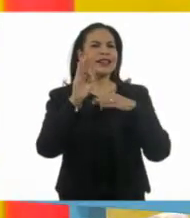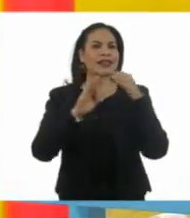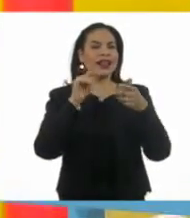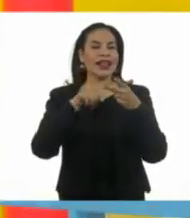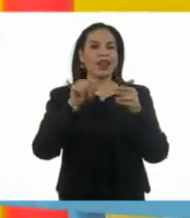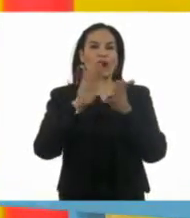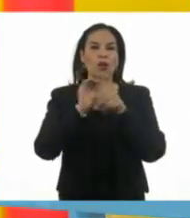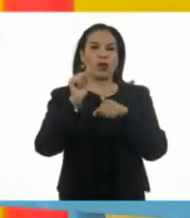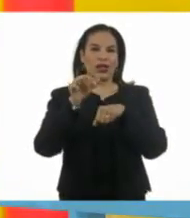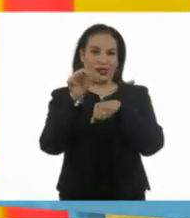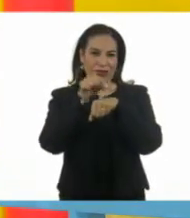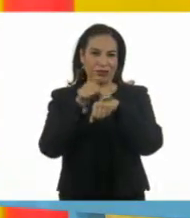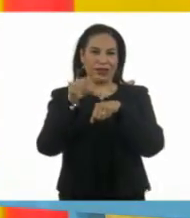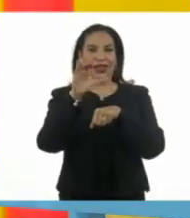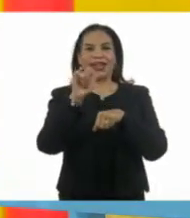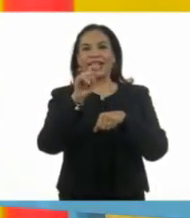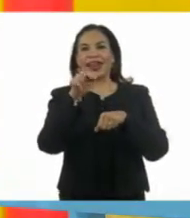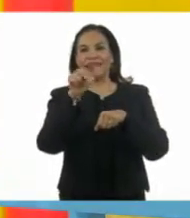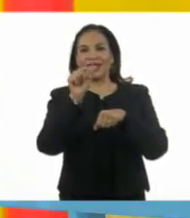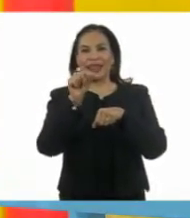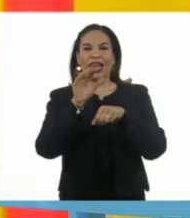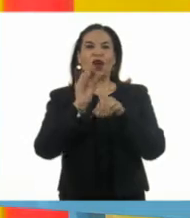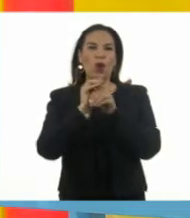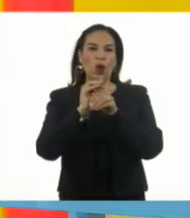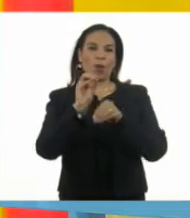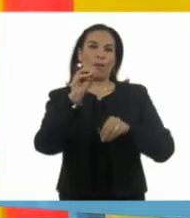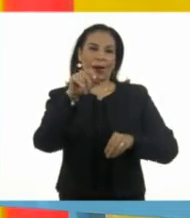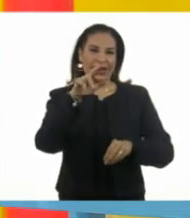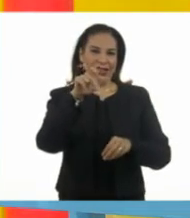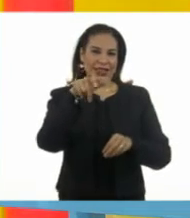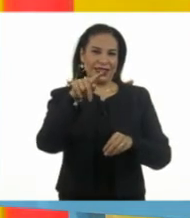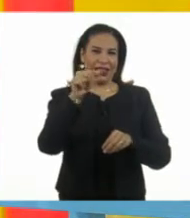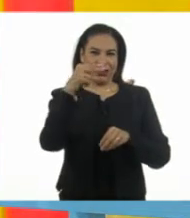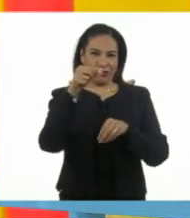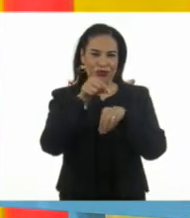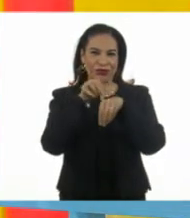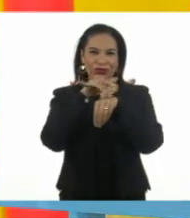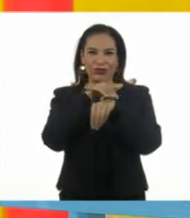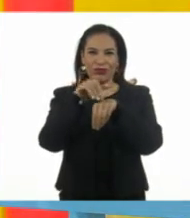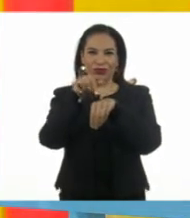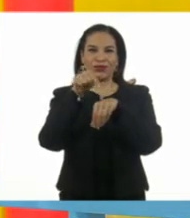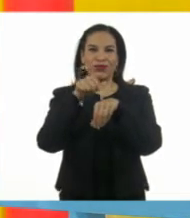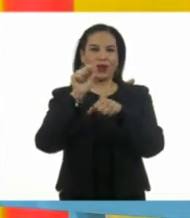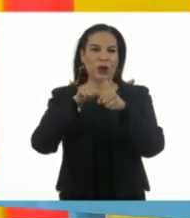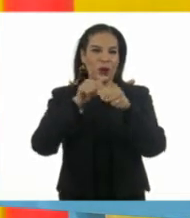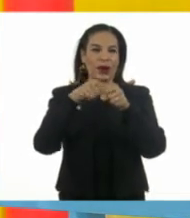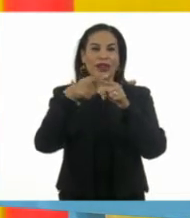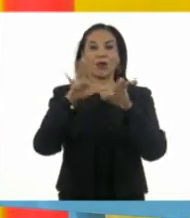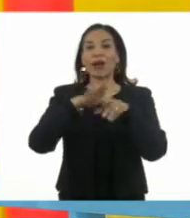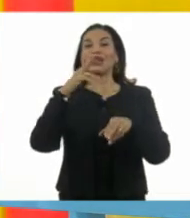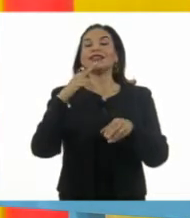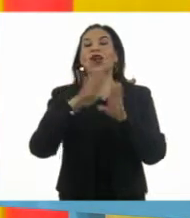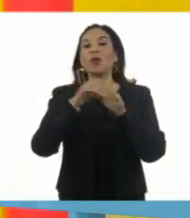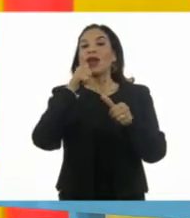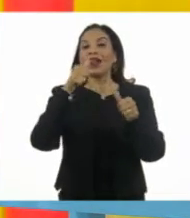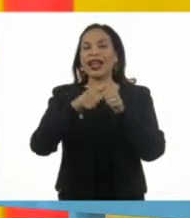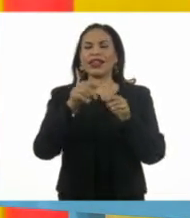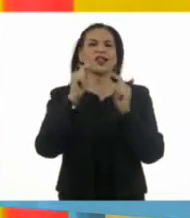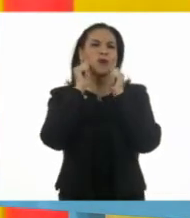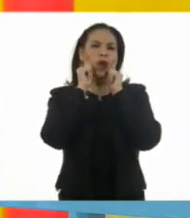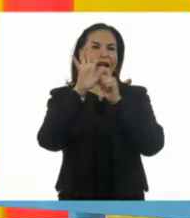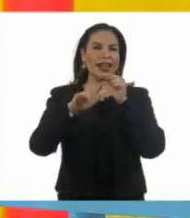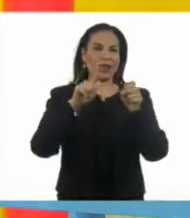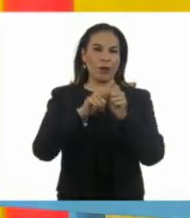de una catarina o mariquita, como usted dijo, que vimos en sesiones pasadas y que se usan más letras, aunque se trate de un animal